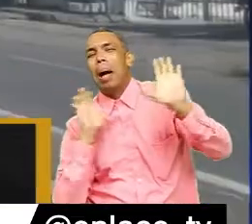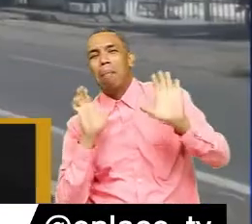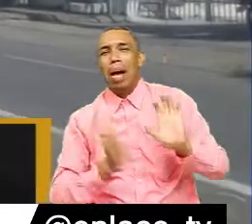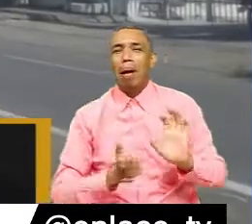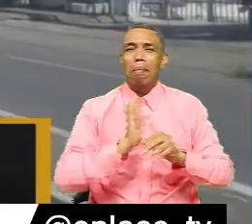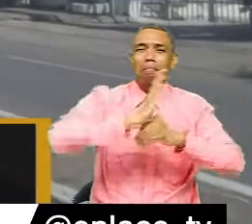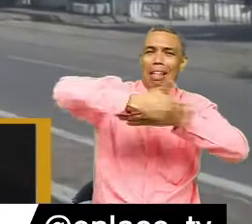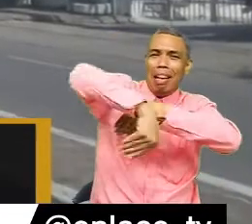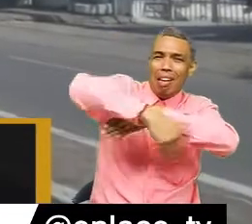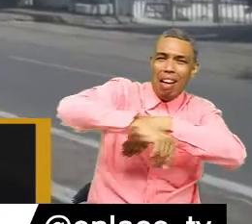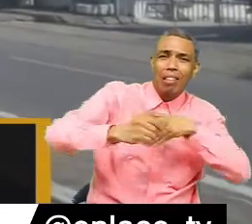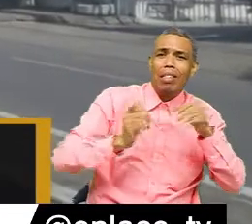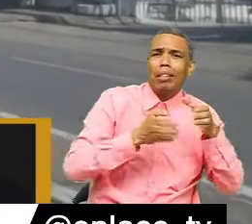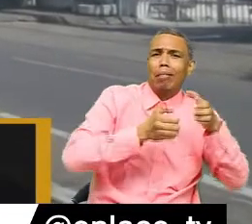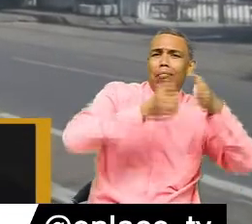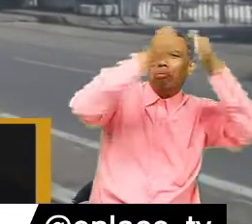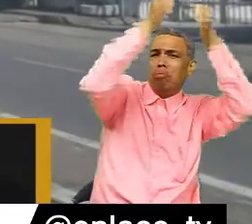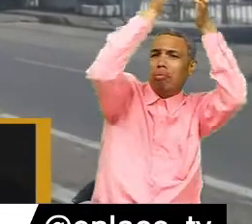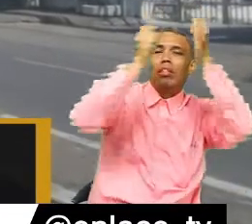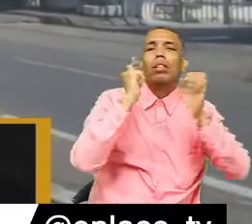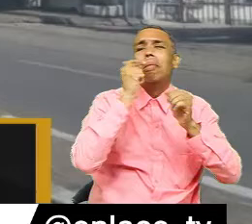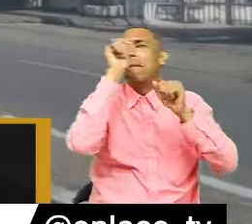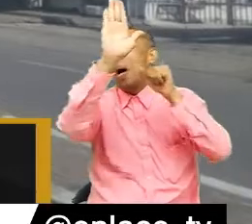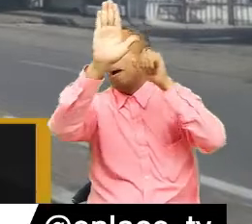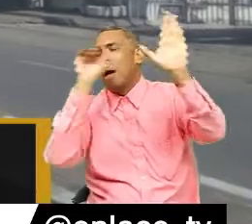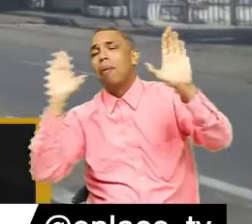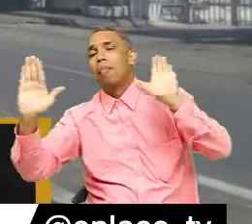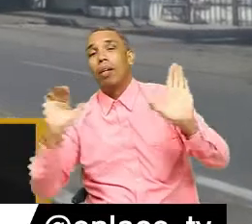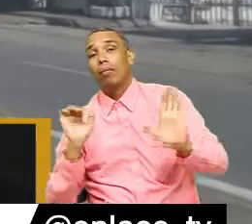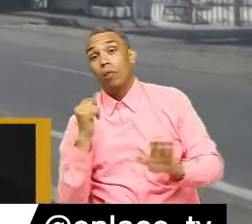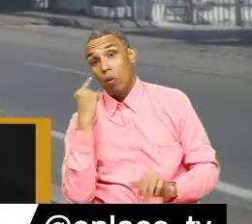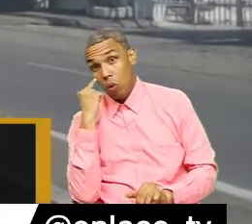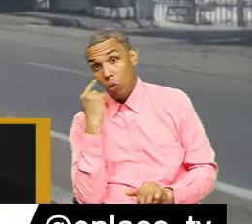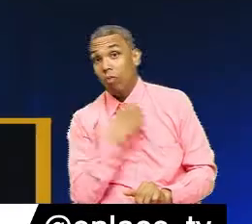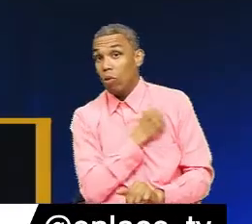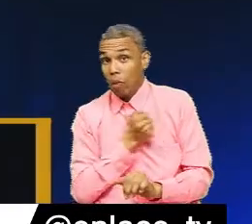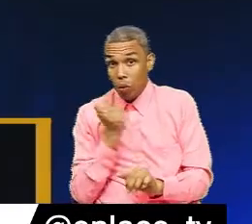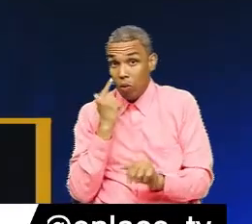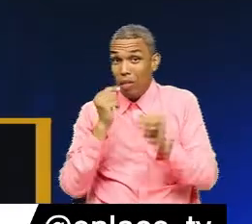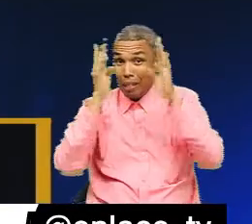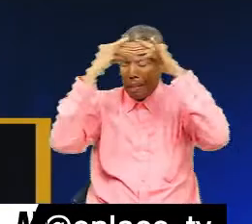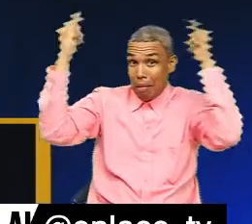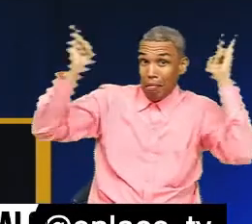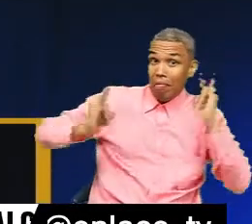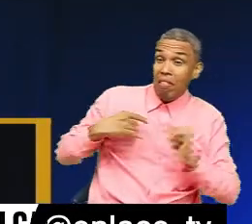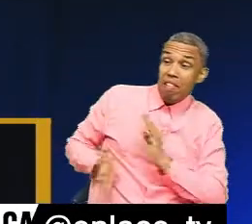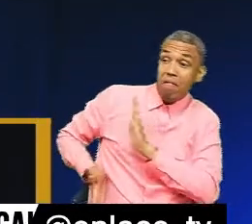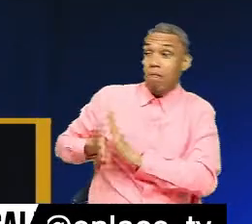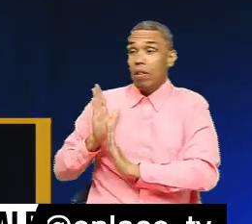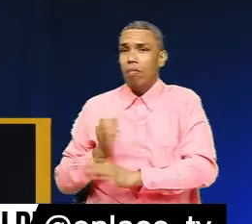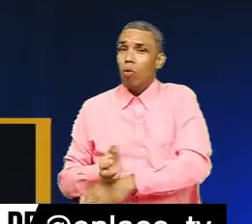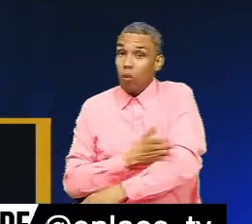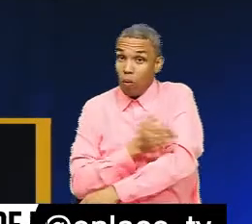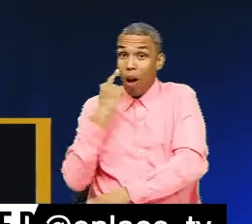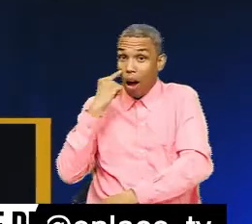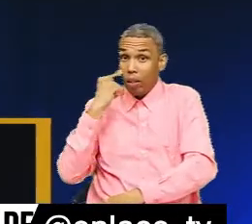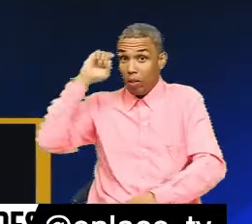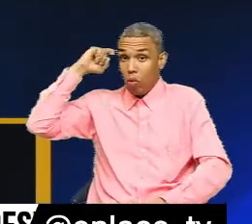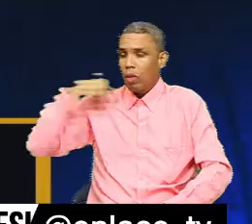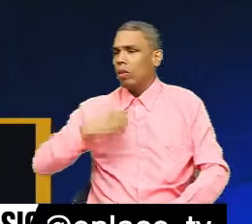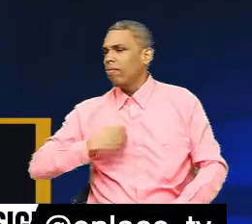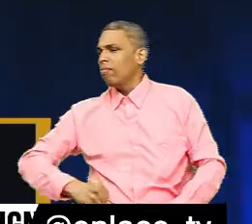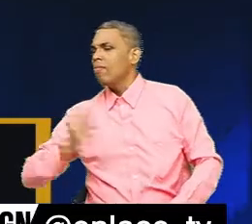circo que retiren dicha publicidad una vez culminen los espectáculos. Otro de nuestros reporteros nos envió estas fotos donde se observa